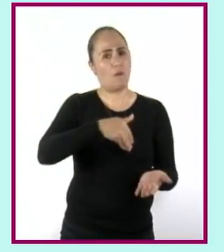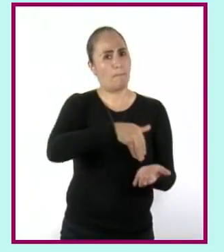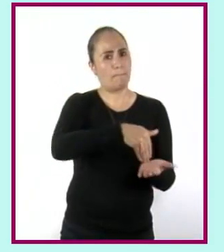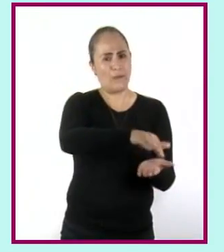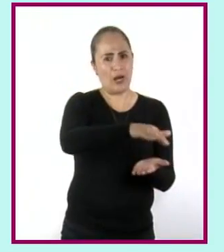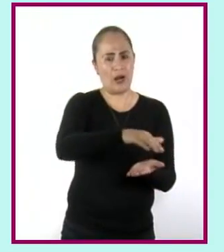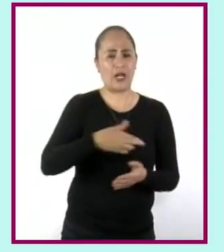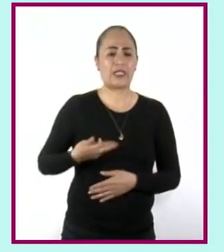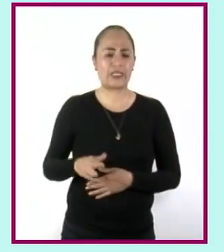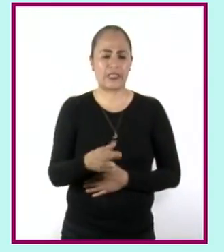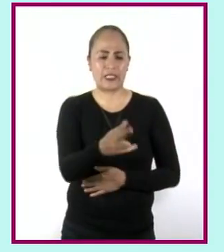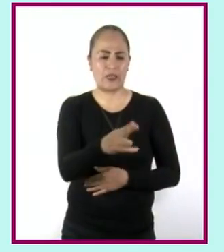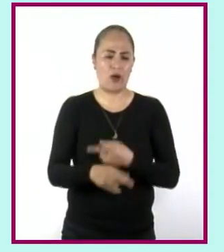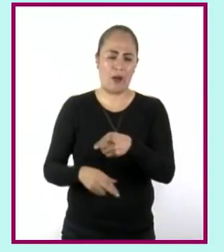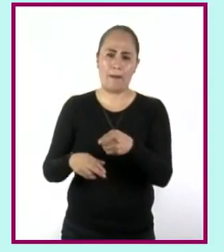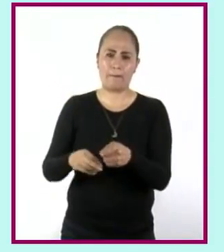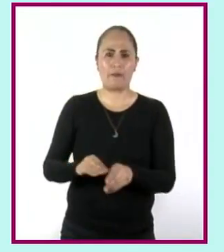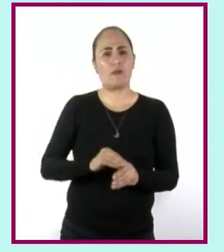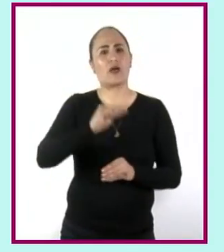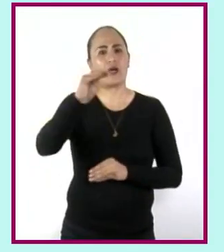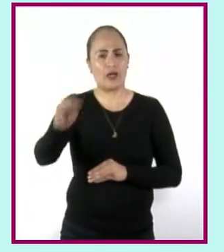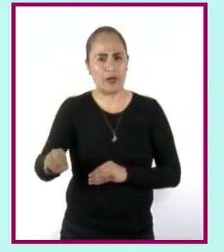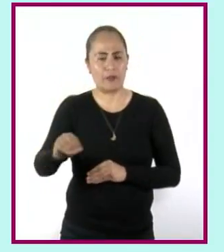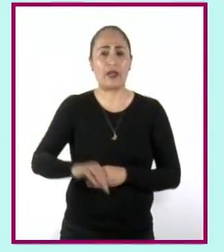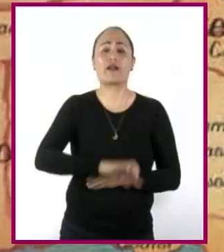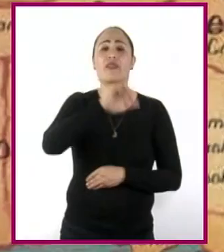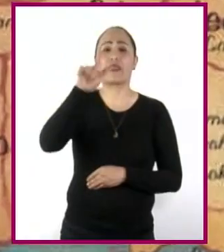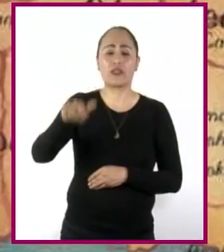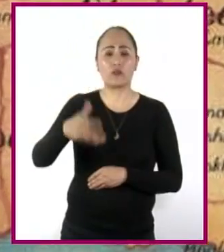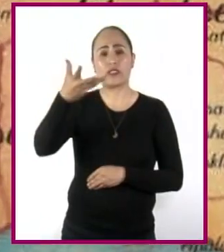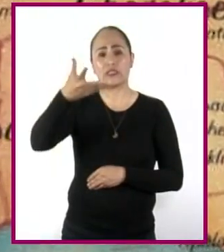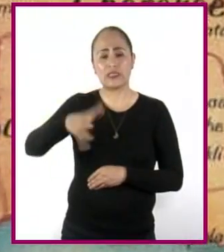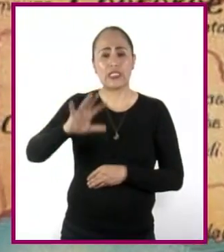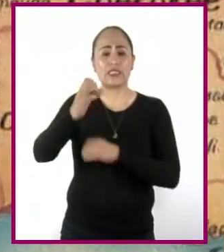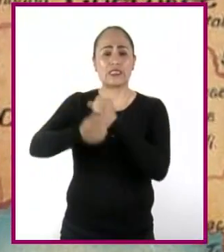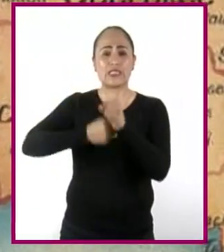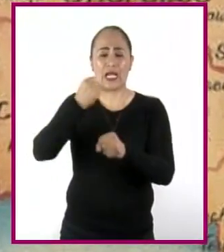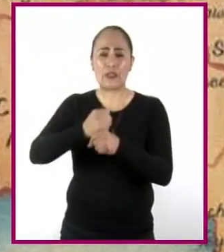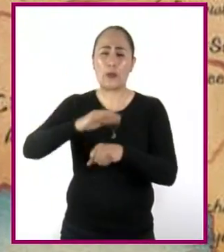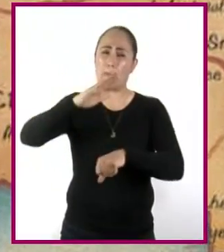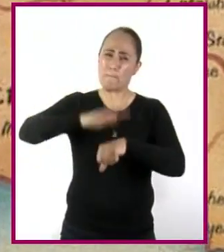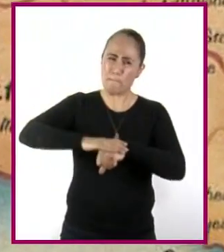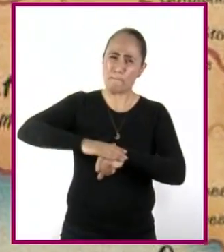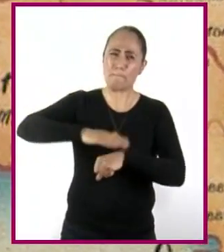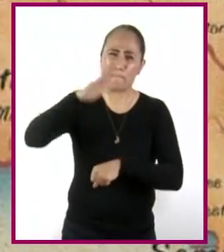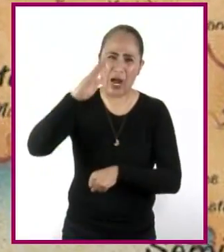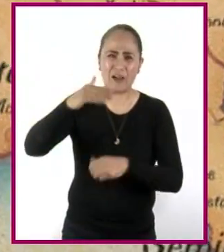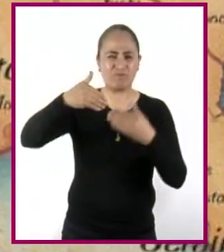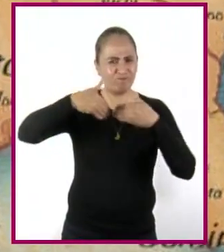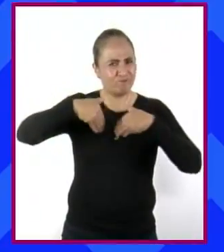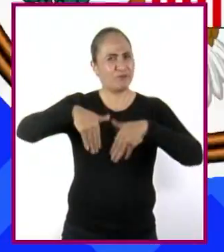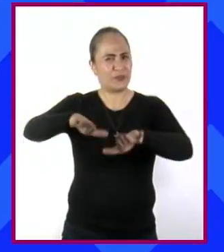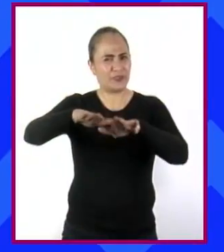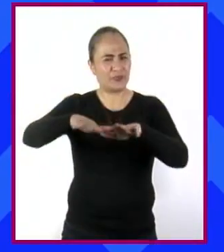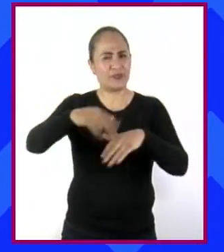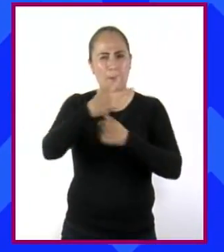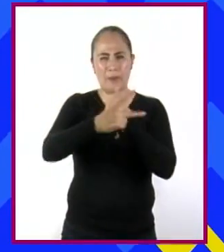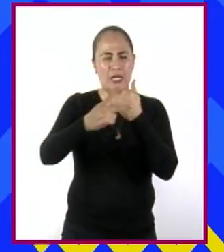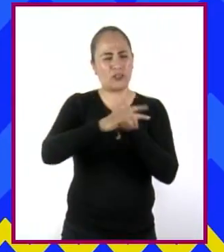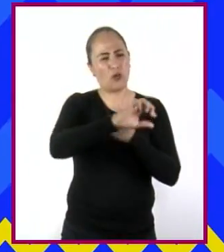río Mississippi, y 10 años después, la orden se hizo extensiva a todas las naciones